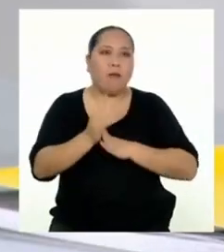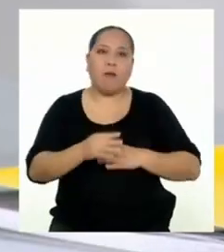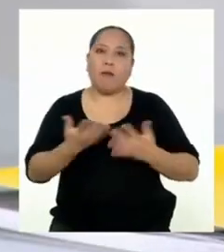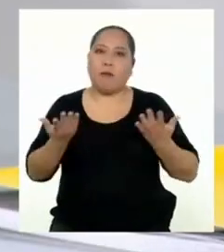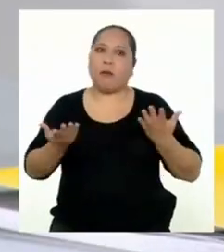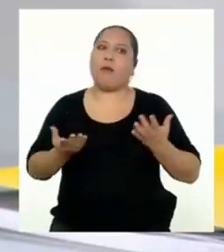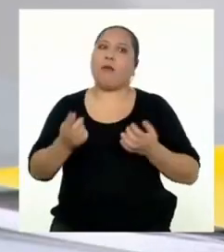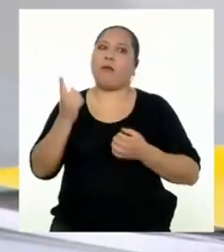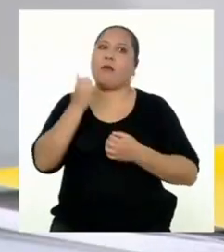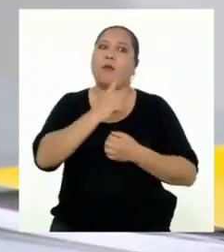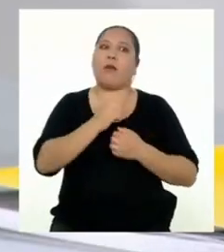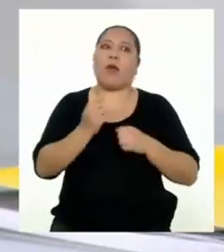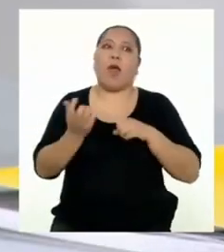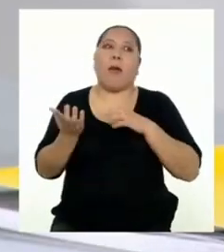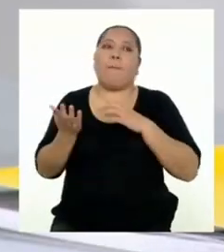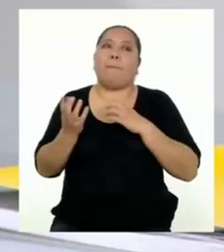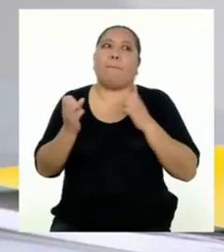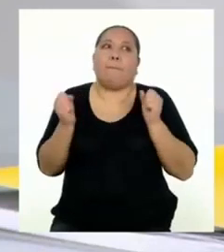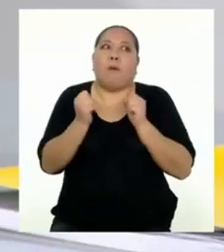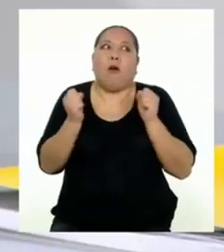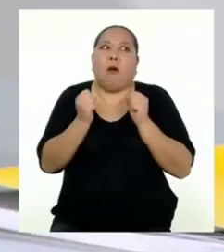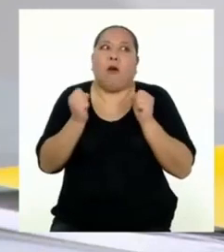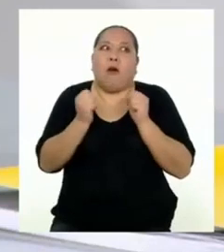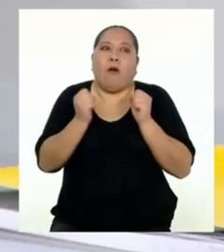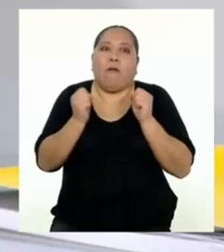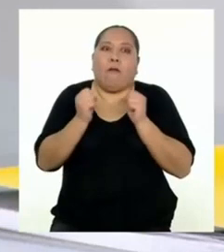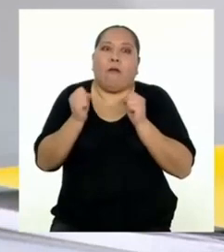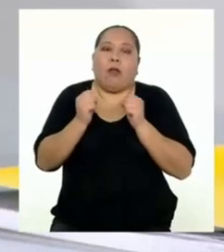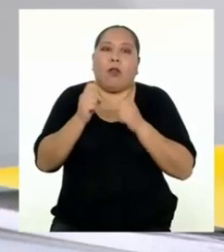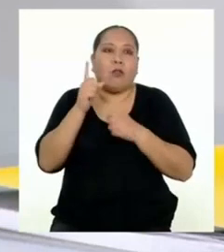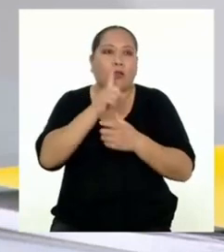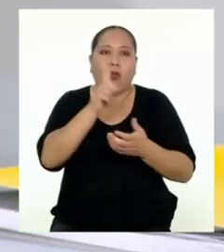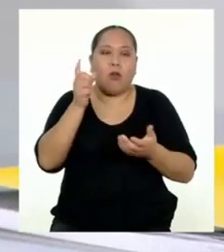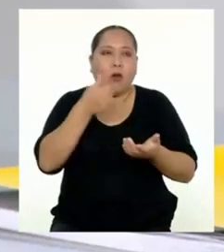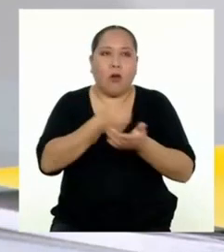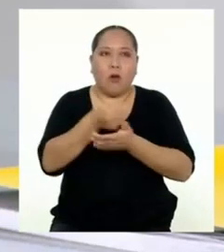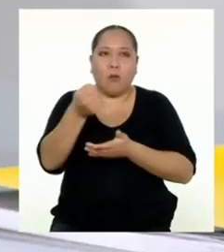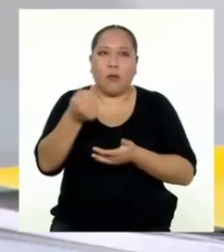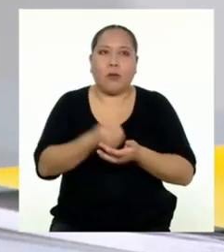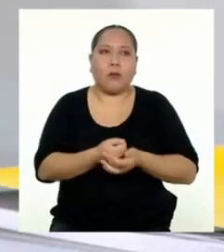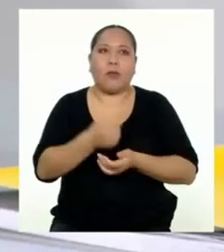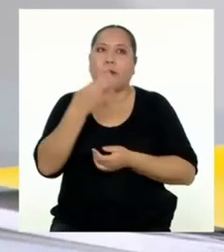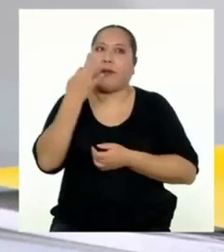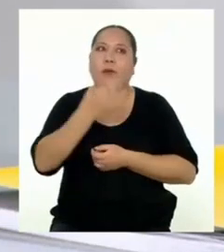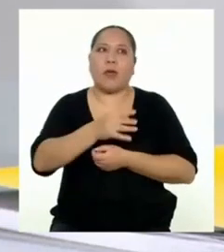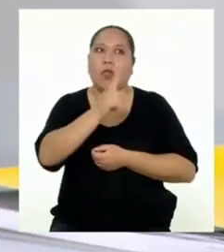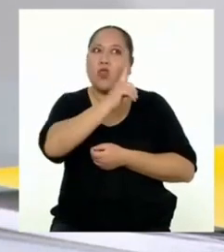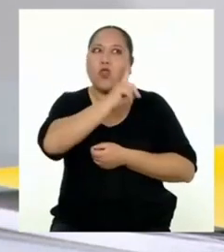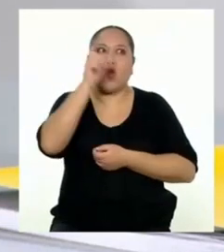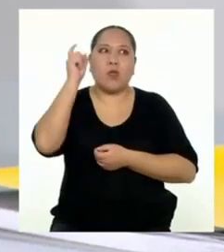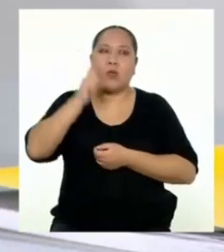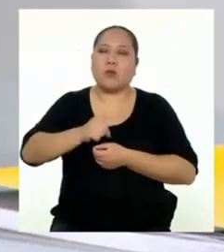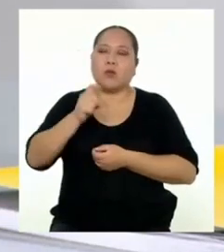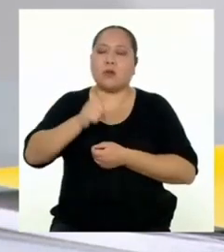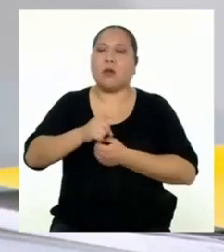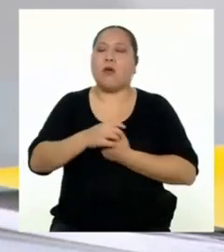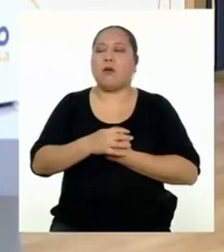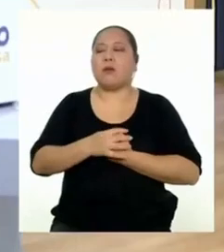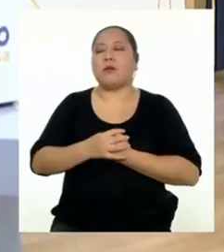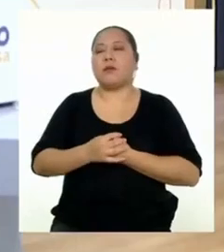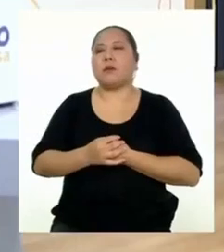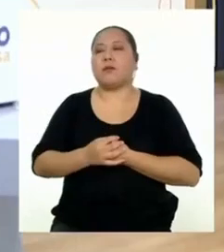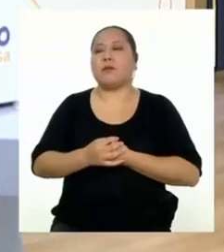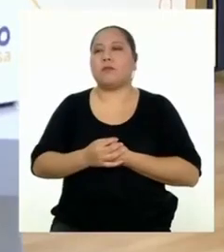era como que te ibas a morir de frío si no la comprabas. Realmente no la necesitabas.